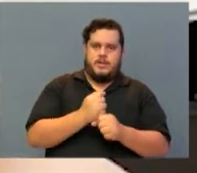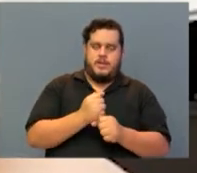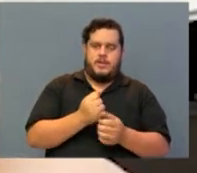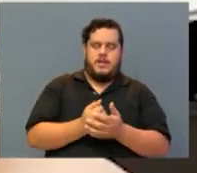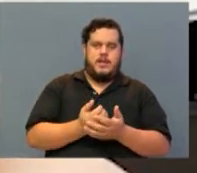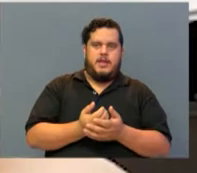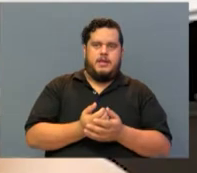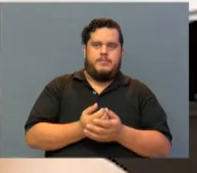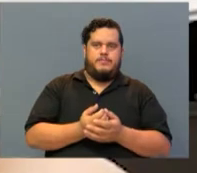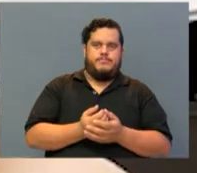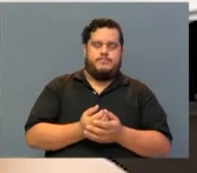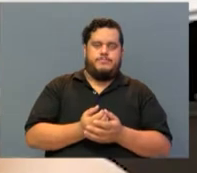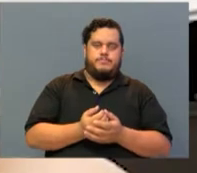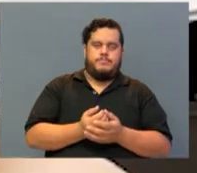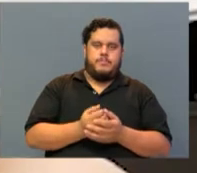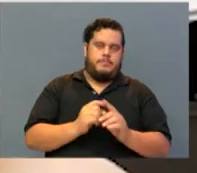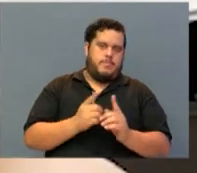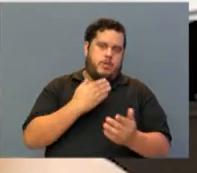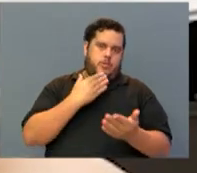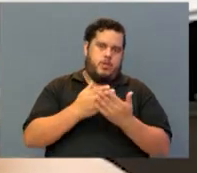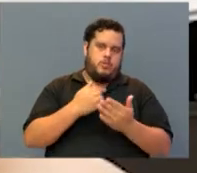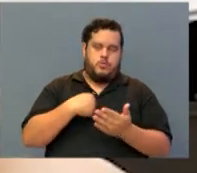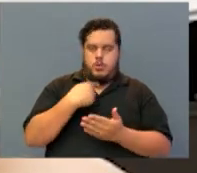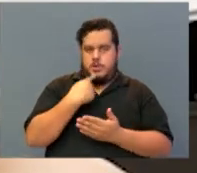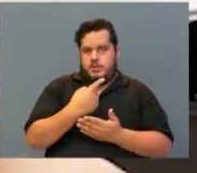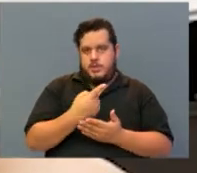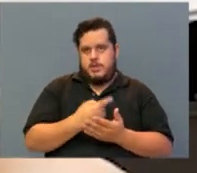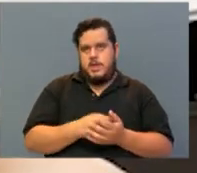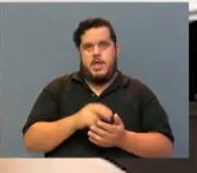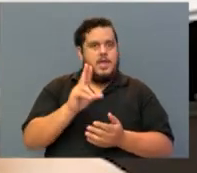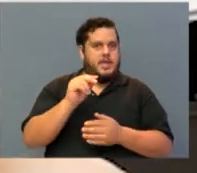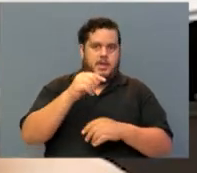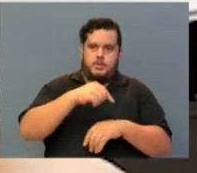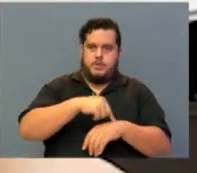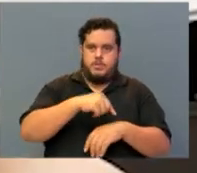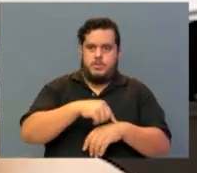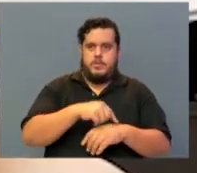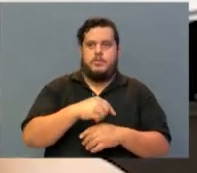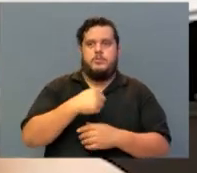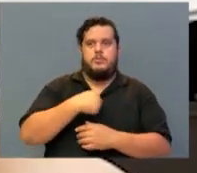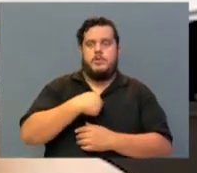sincero, pero bueno, yo les dije que no era el momento, que